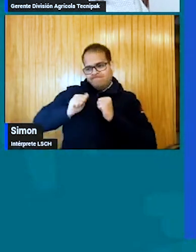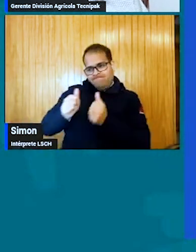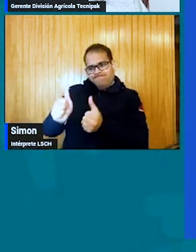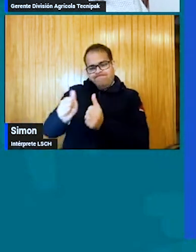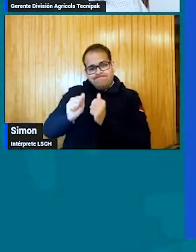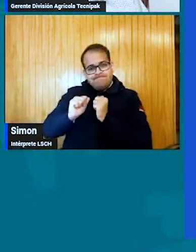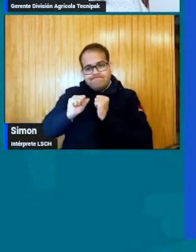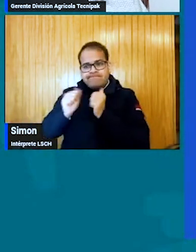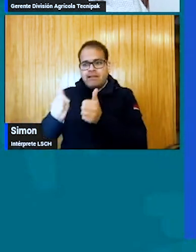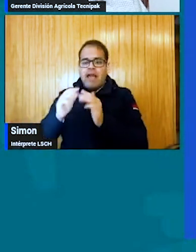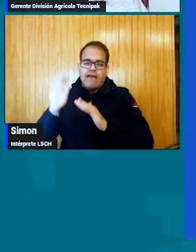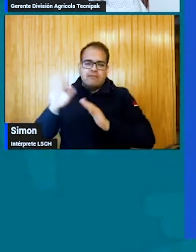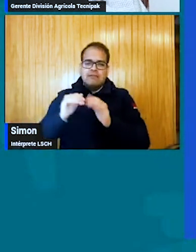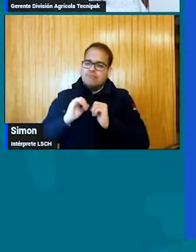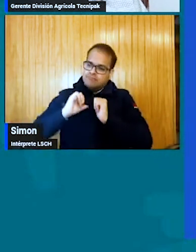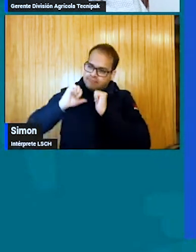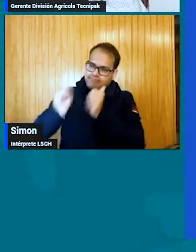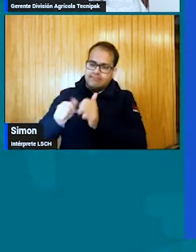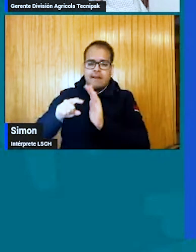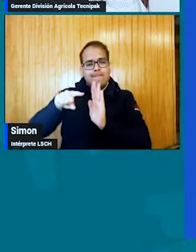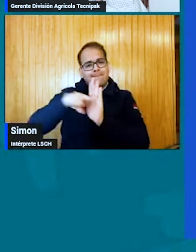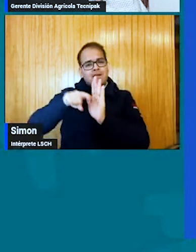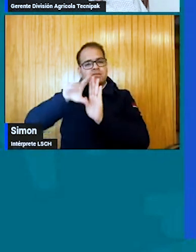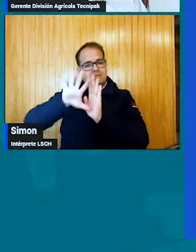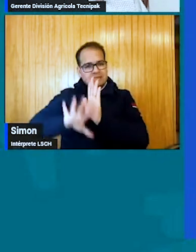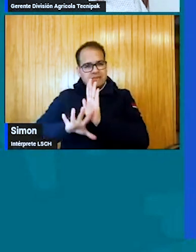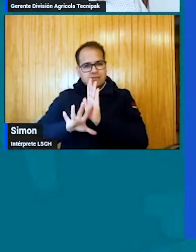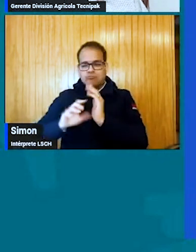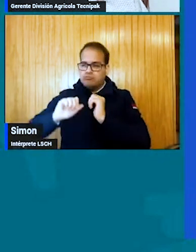grados de repente una helada, que es bastante.